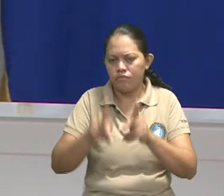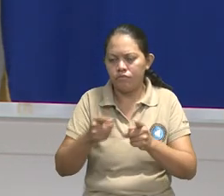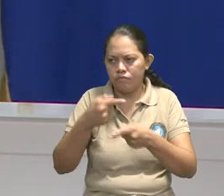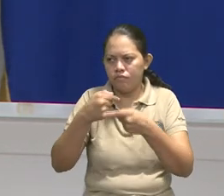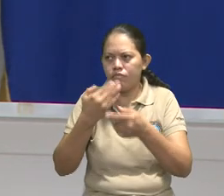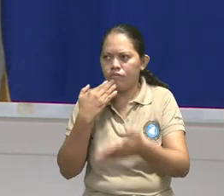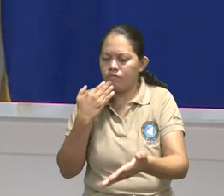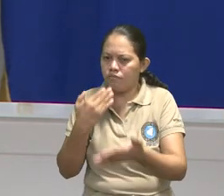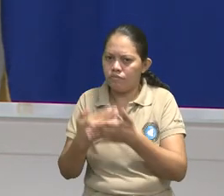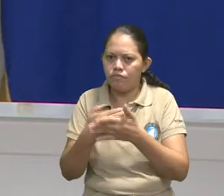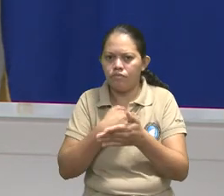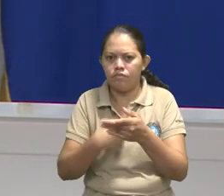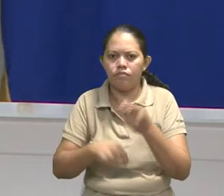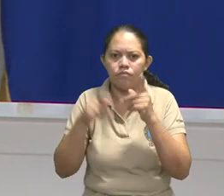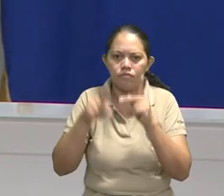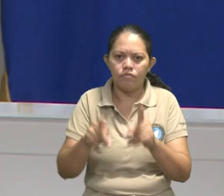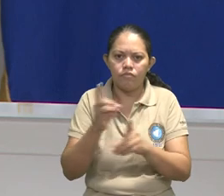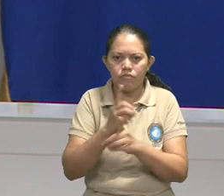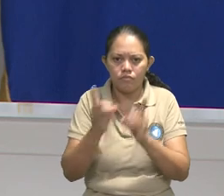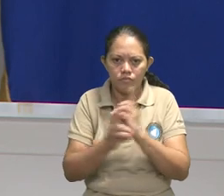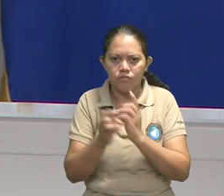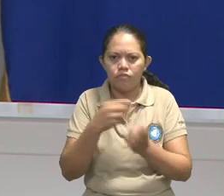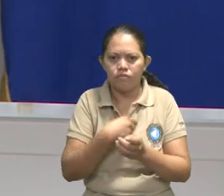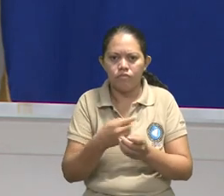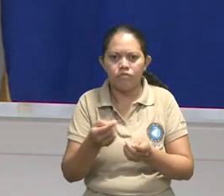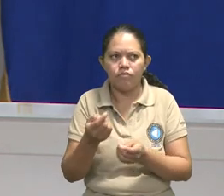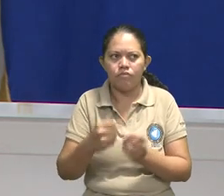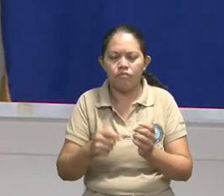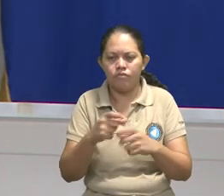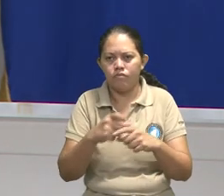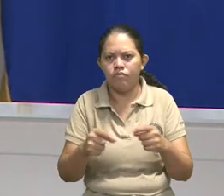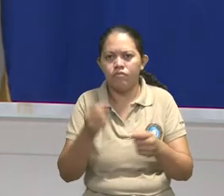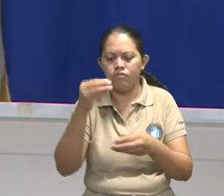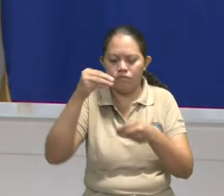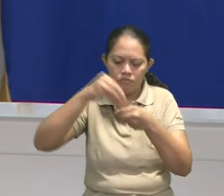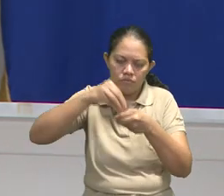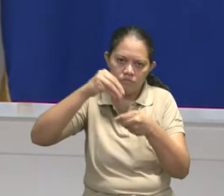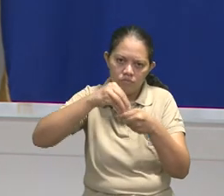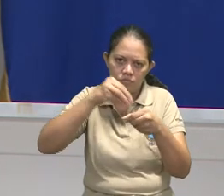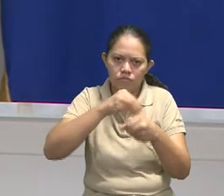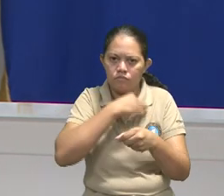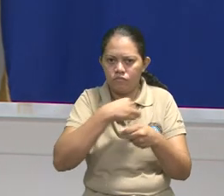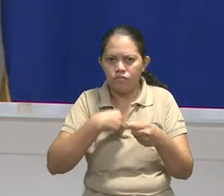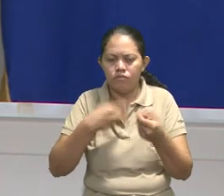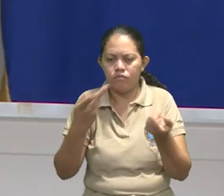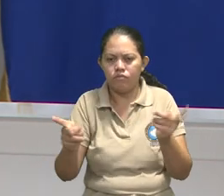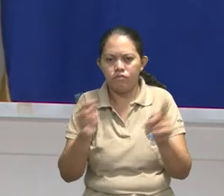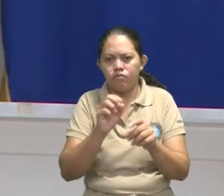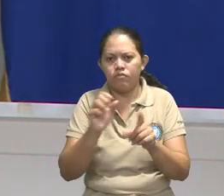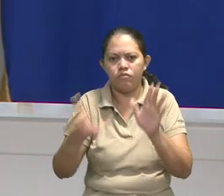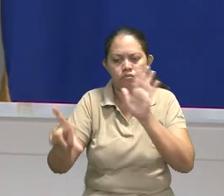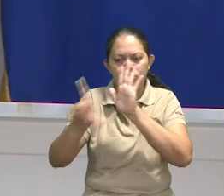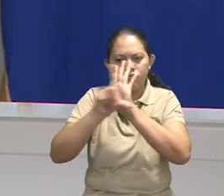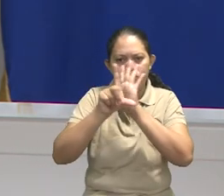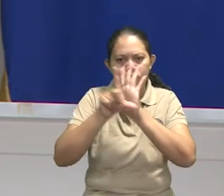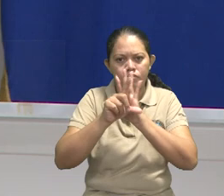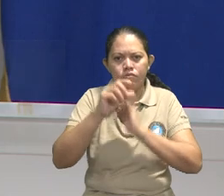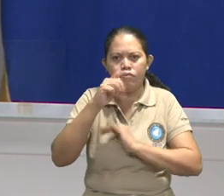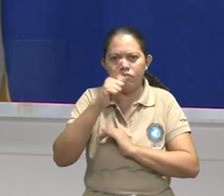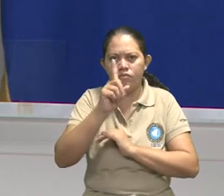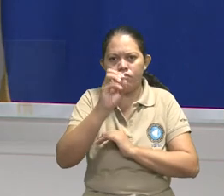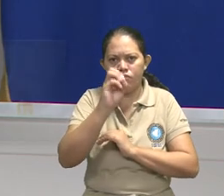pensión de gracia, este se efectuará con cargo al fondo de reserva creado por la ley